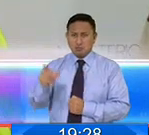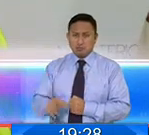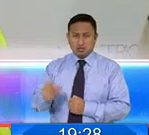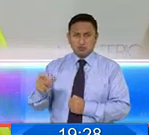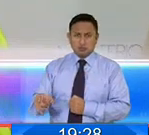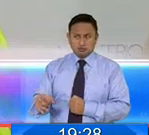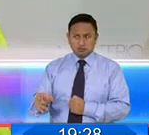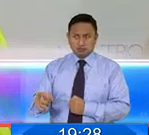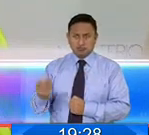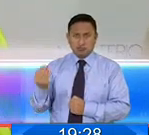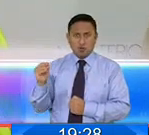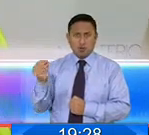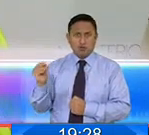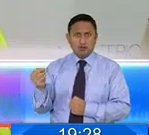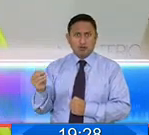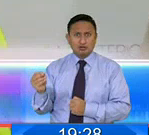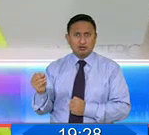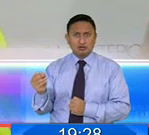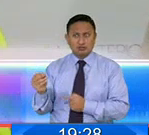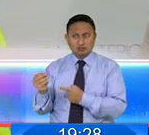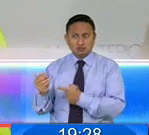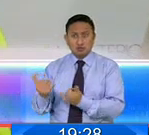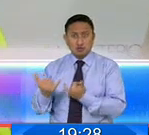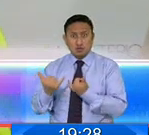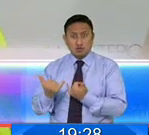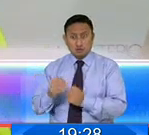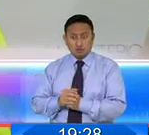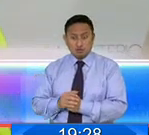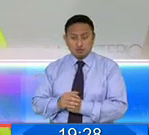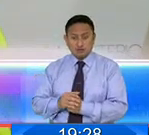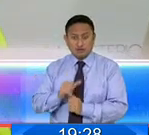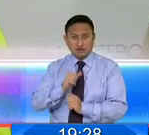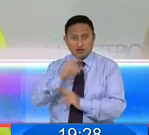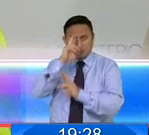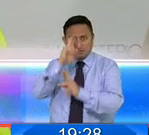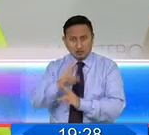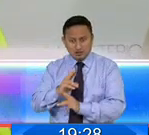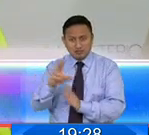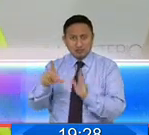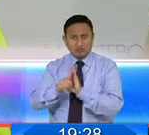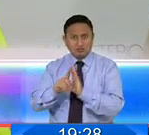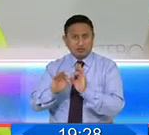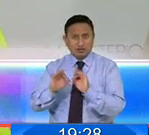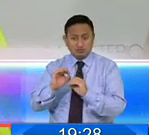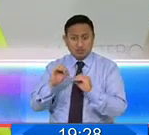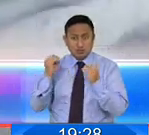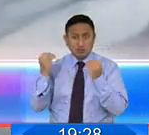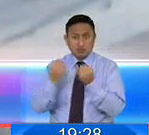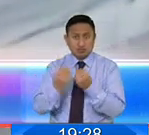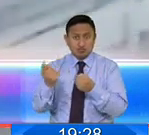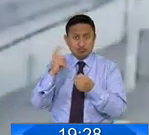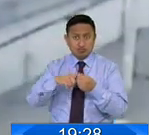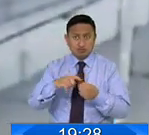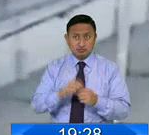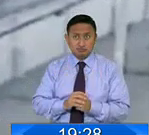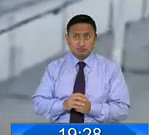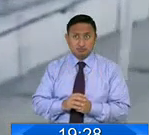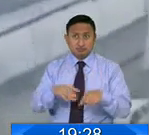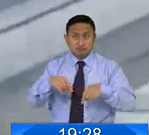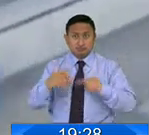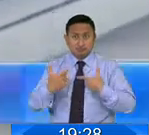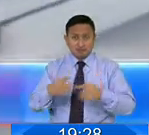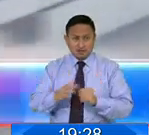que jóvenes que están actuando como parte de estas agrupaciones violentas. Que ya han construido